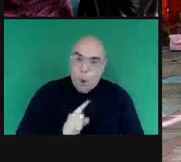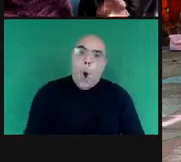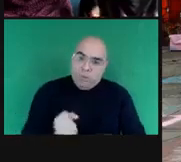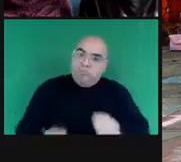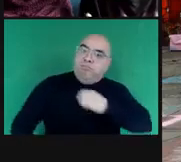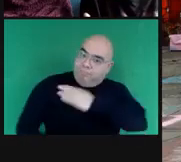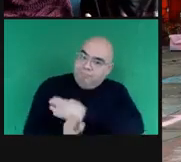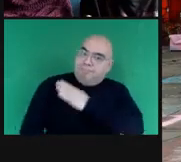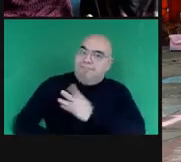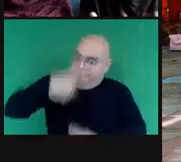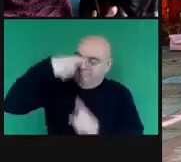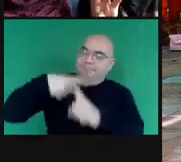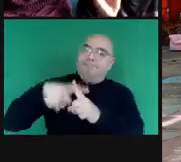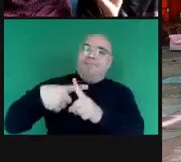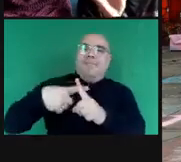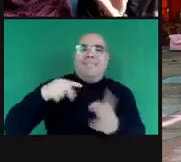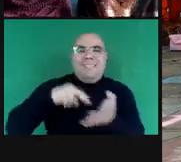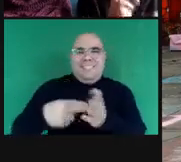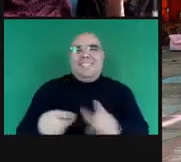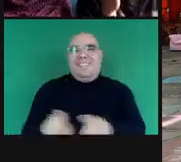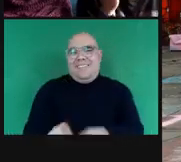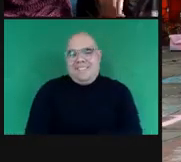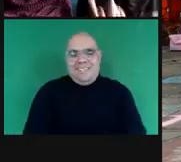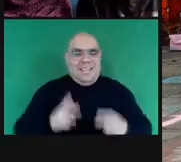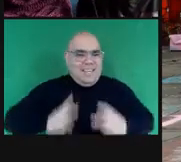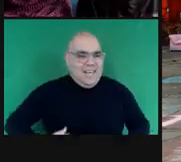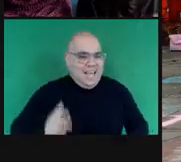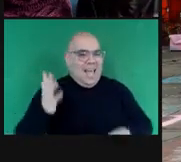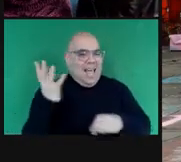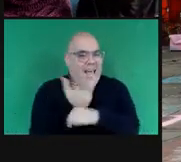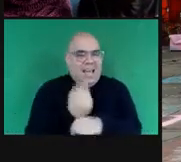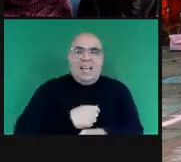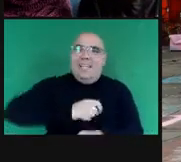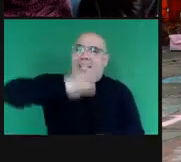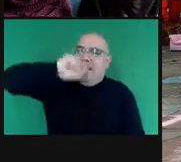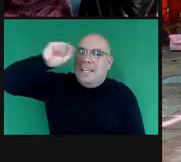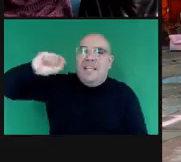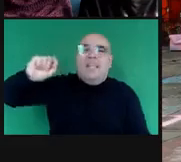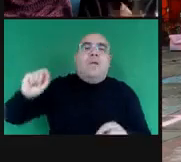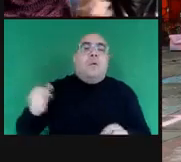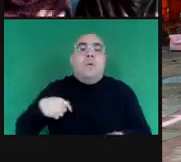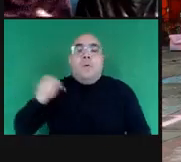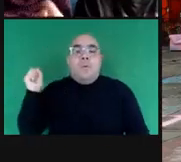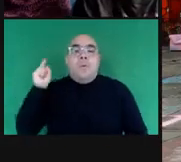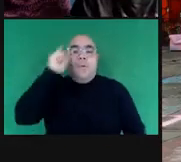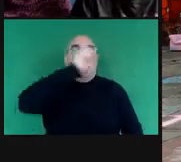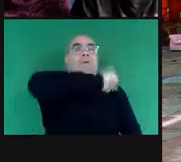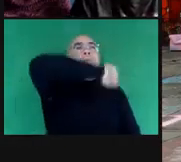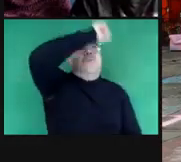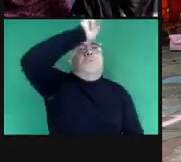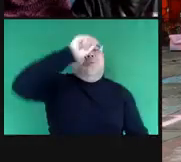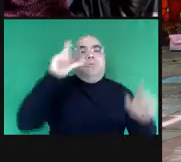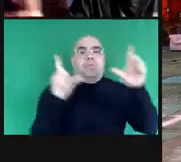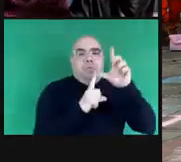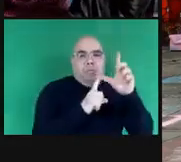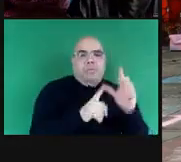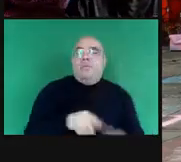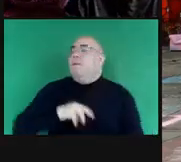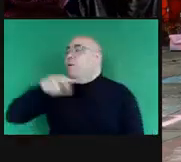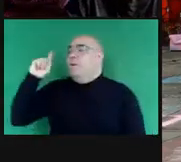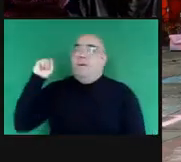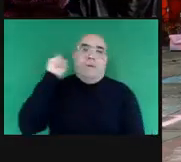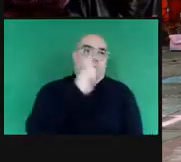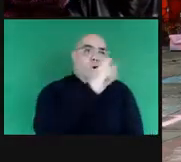donde cada artista dibujaba y diseñaba una letra. Entonces es un letrero que se compone entre